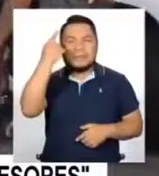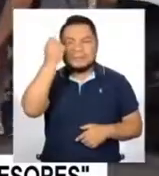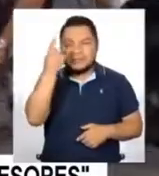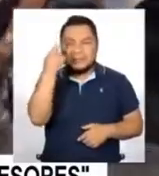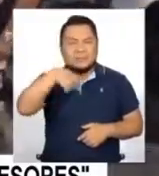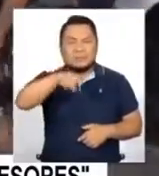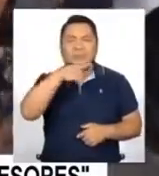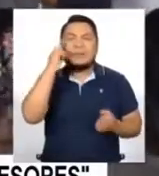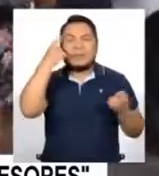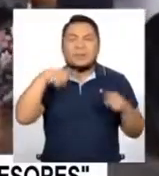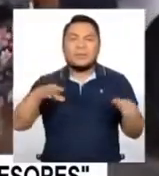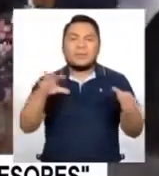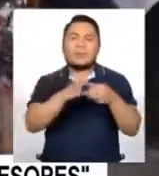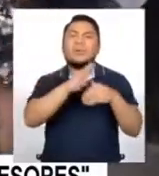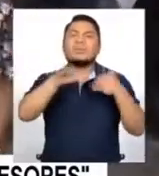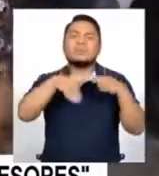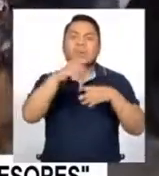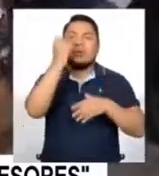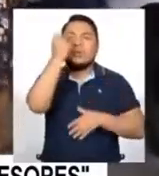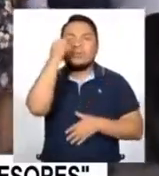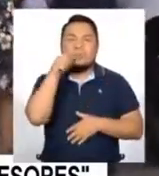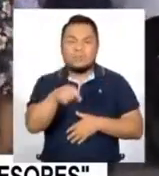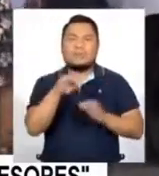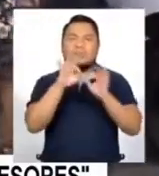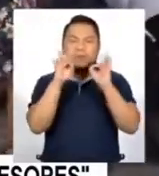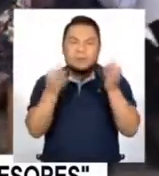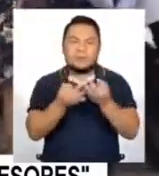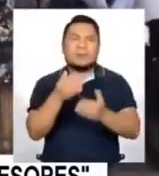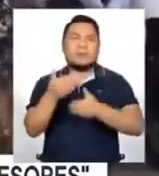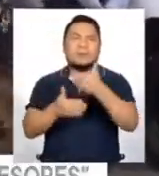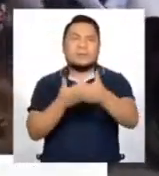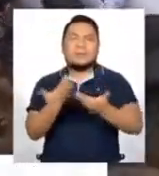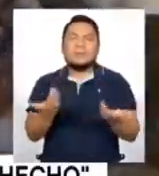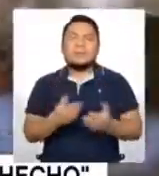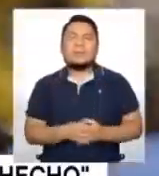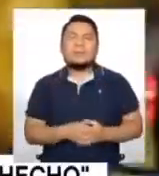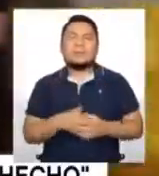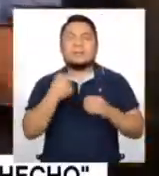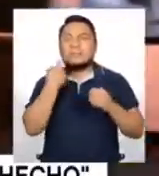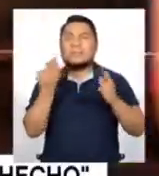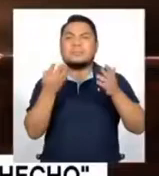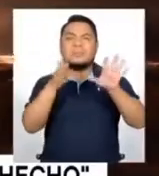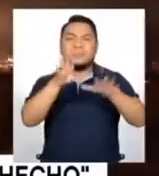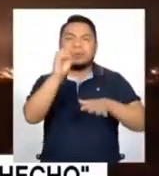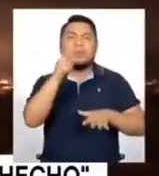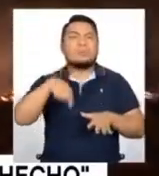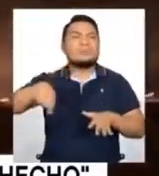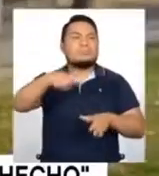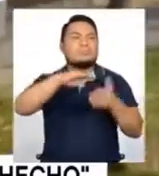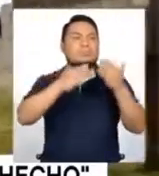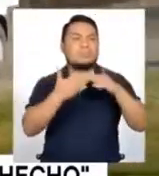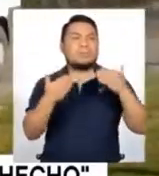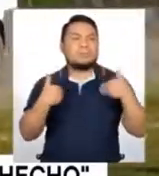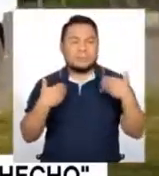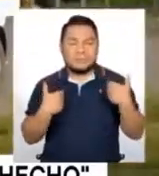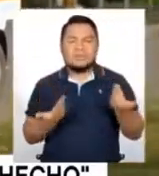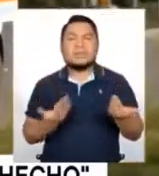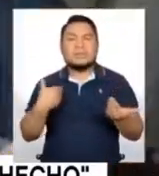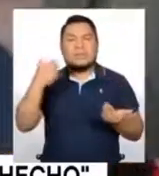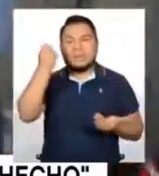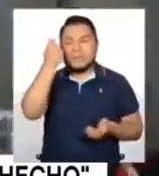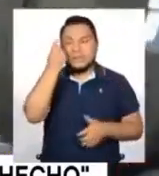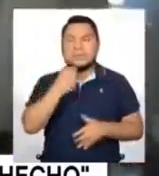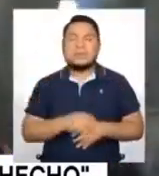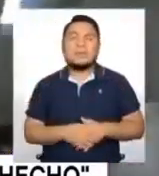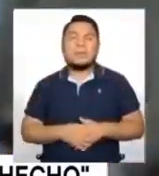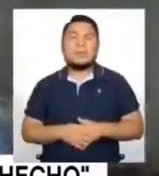este deseo que todos comprendemos, tenemos muchas familias, y solamente el 30%, digamos, de la población tienen empleo formal. Pero